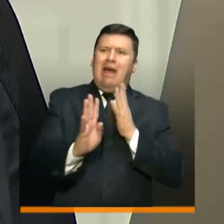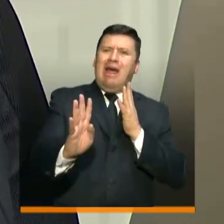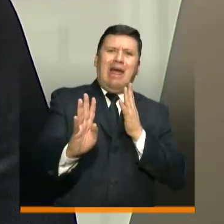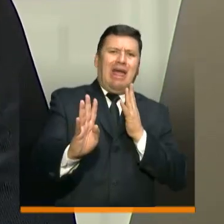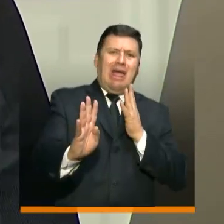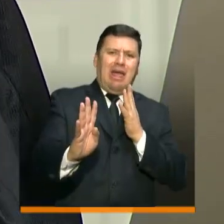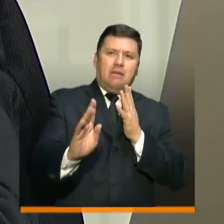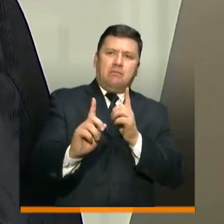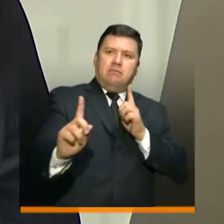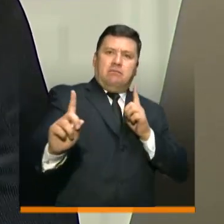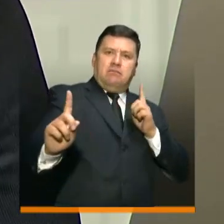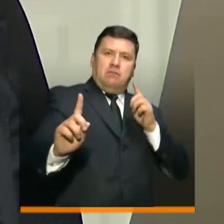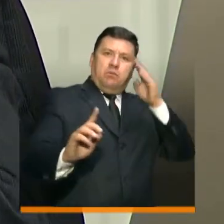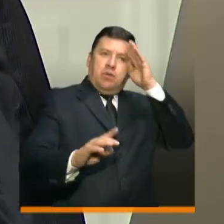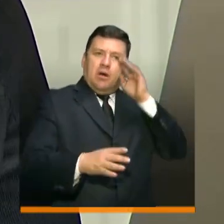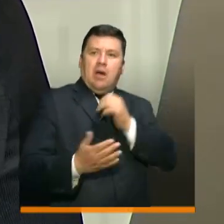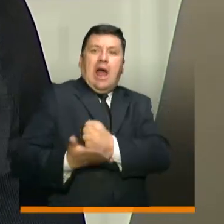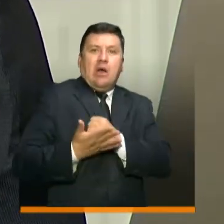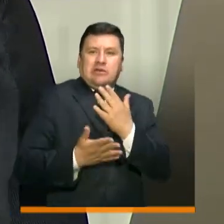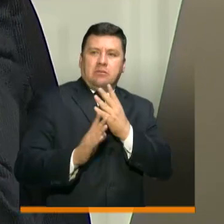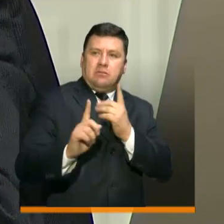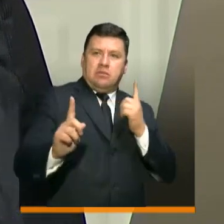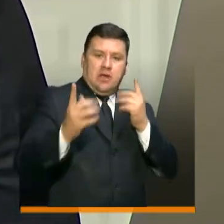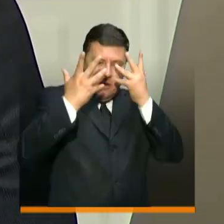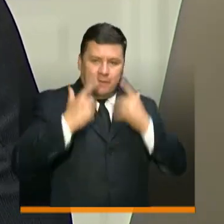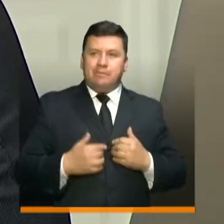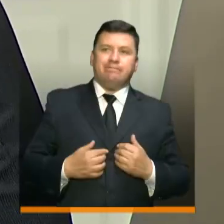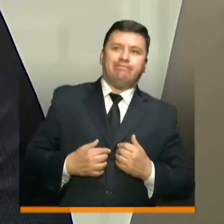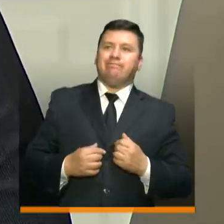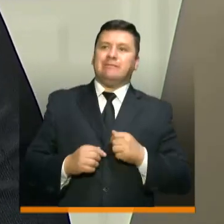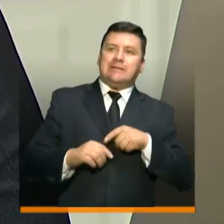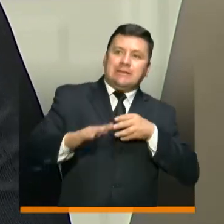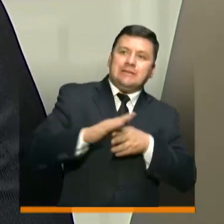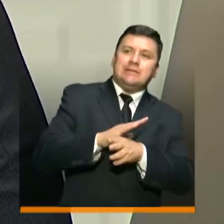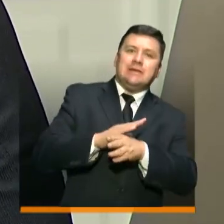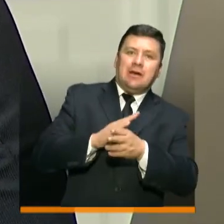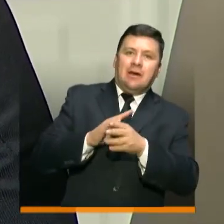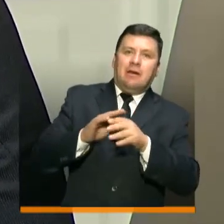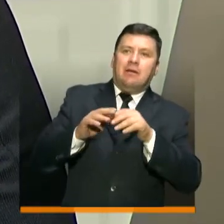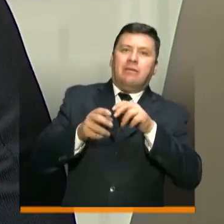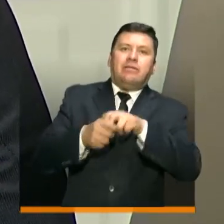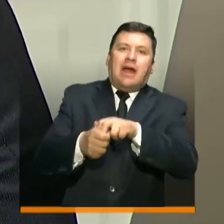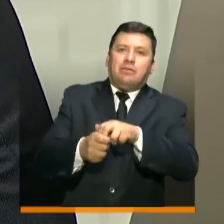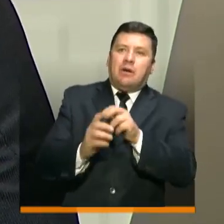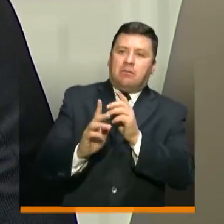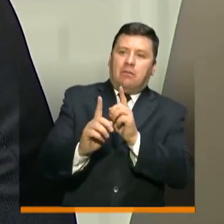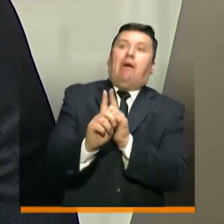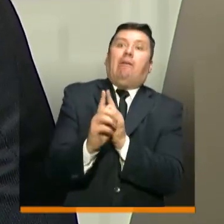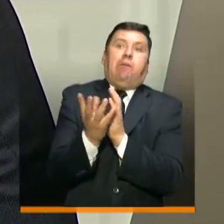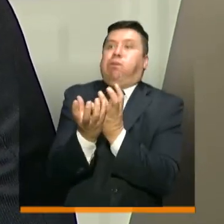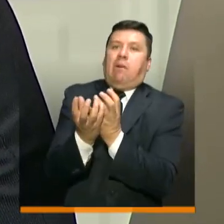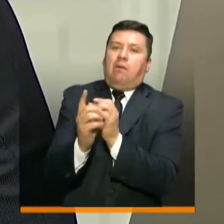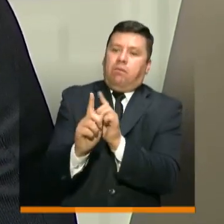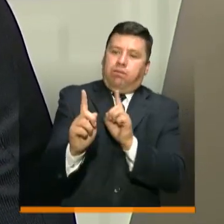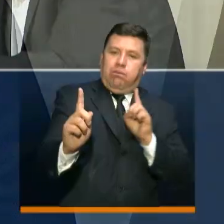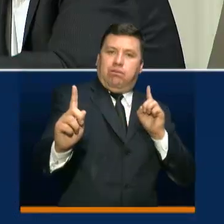se mantenga a la distancia física que requerimos, señor presidente, para poder tener seguridad también en el transporte.